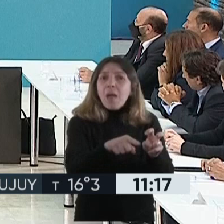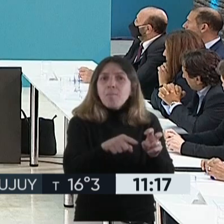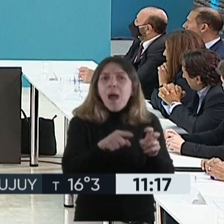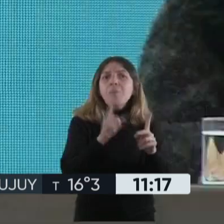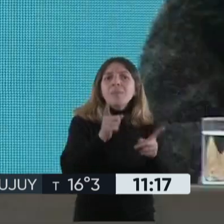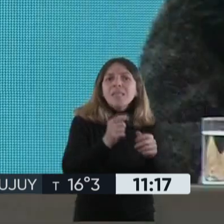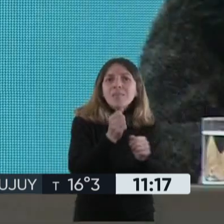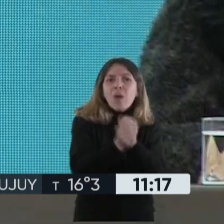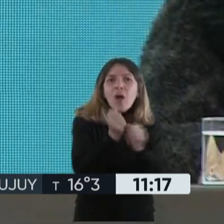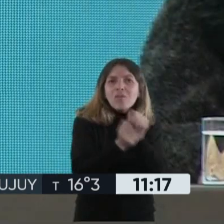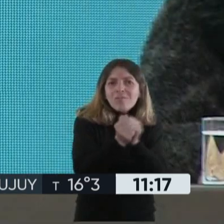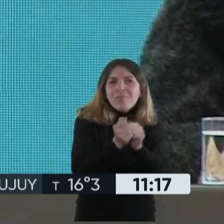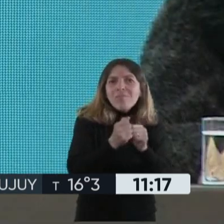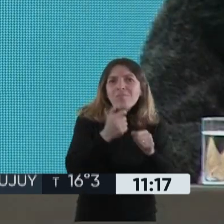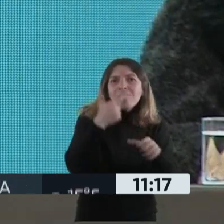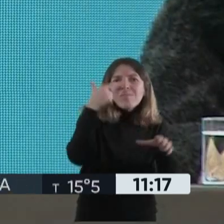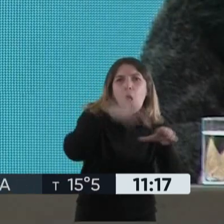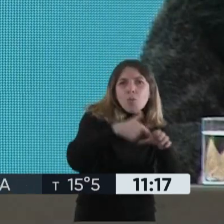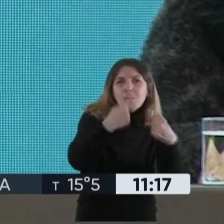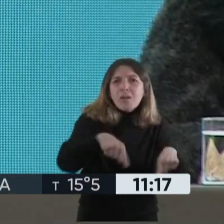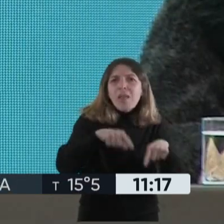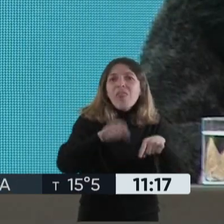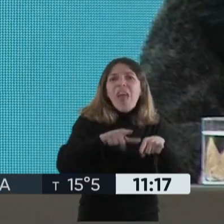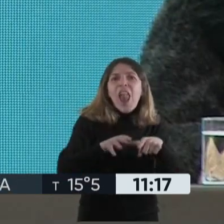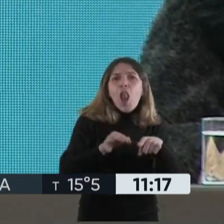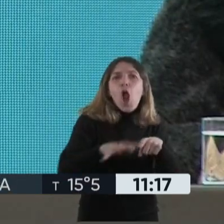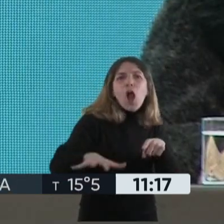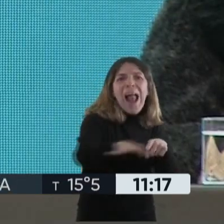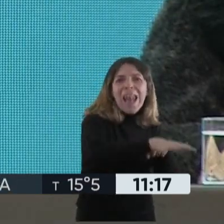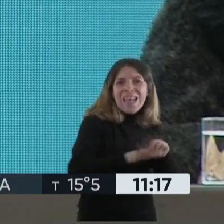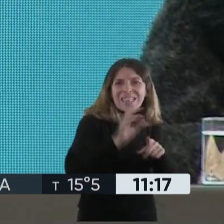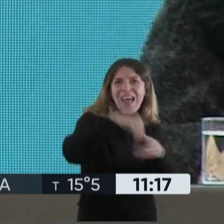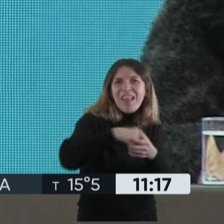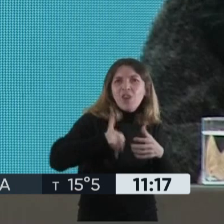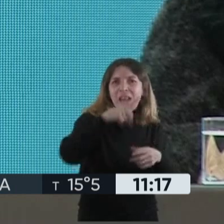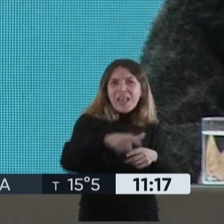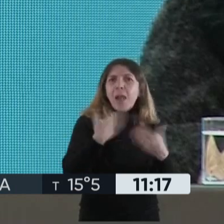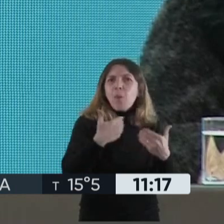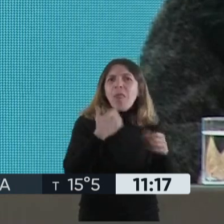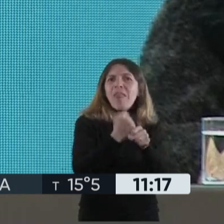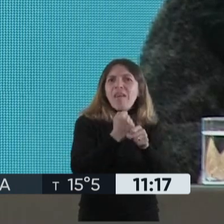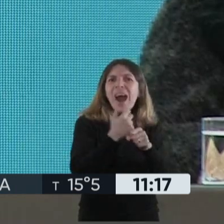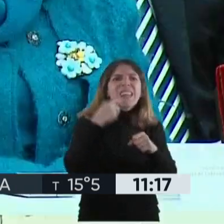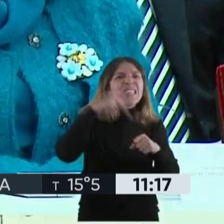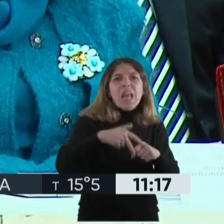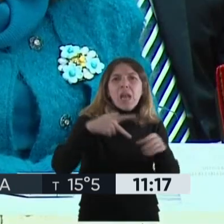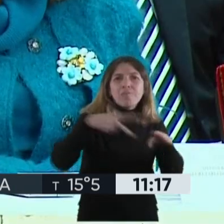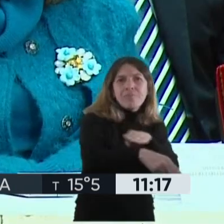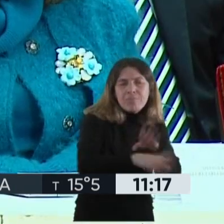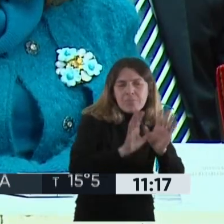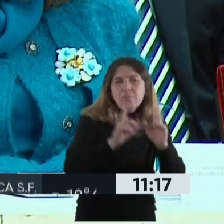local, para que las refinerías trabajen al 100% de su capacidad de manera permanente.